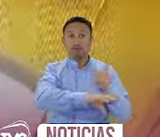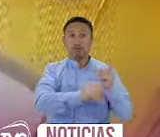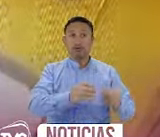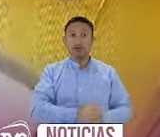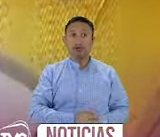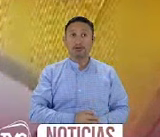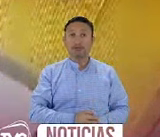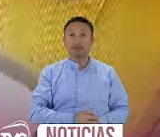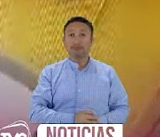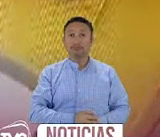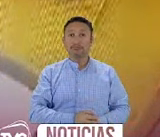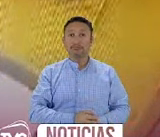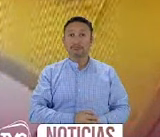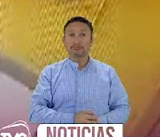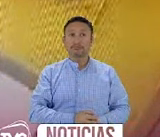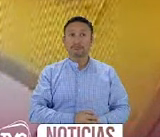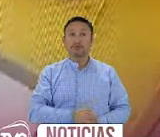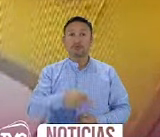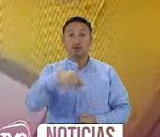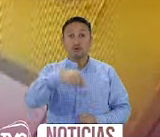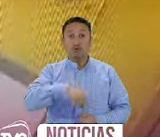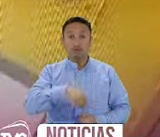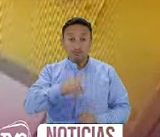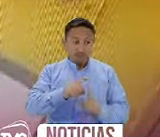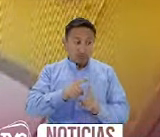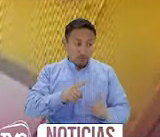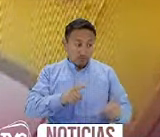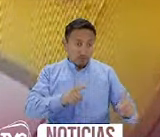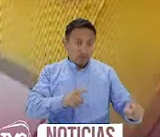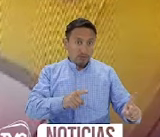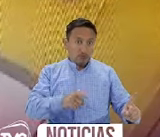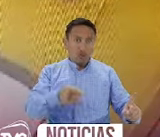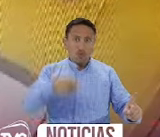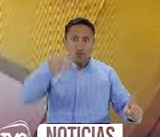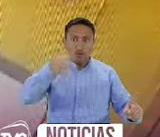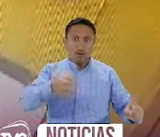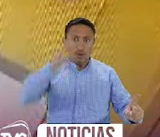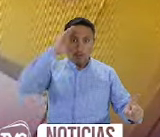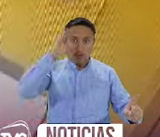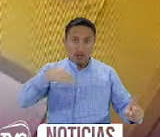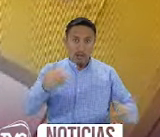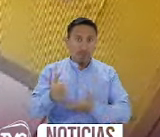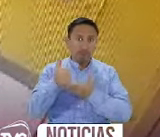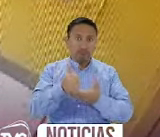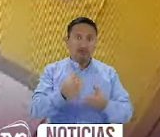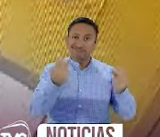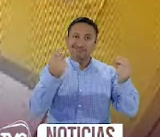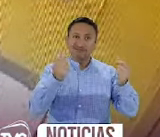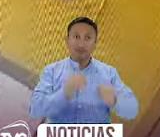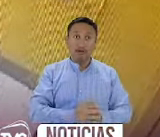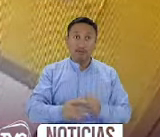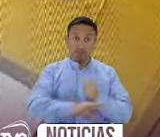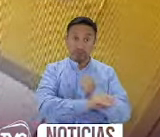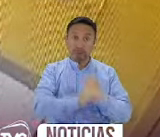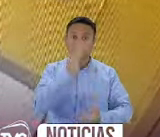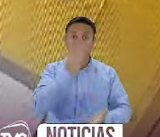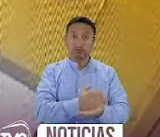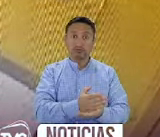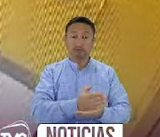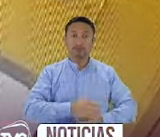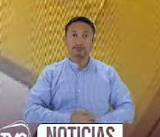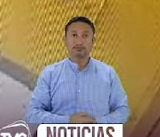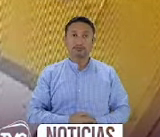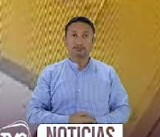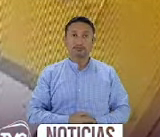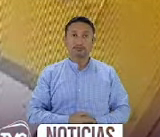dinero cuando apenas había salido. De ahí que un policía pudo actuar a tiempo para evitar el cometimiento del ilícito, tal como se observa